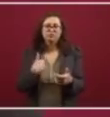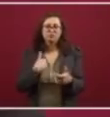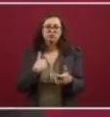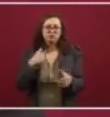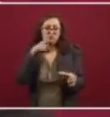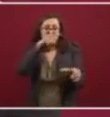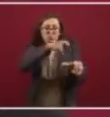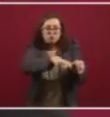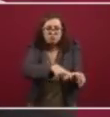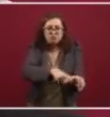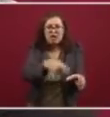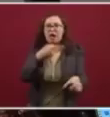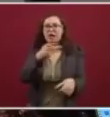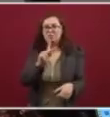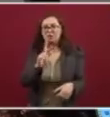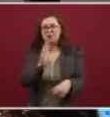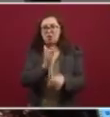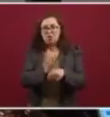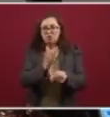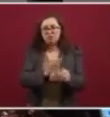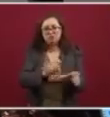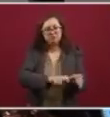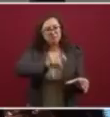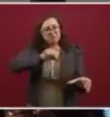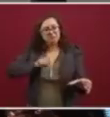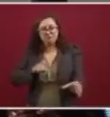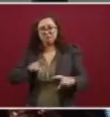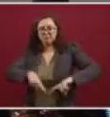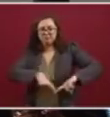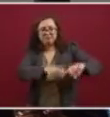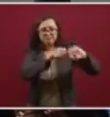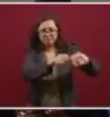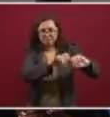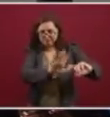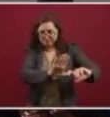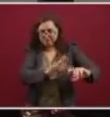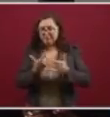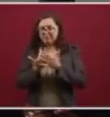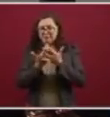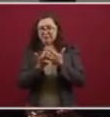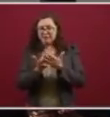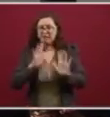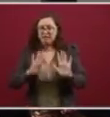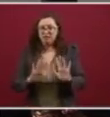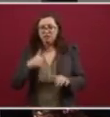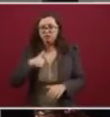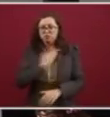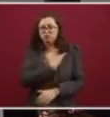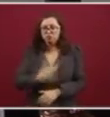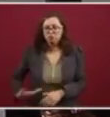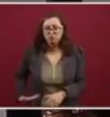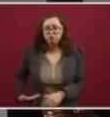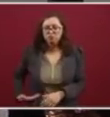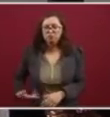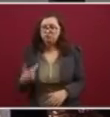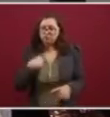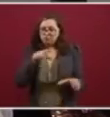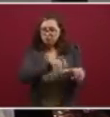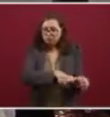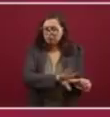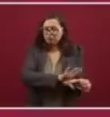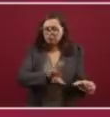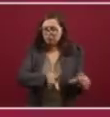pero que tengo licencia porque yo ya no estoy actuando